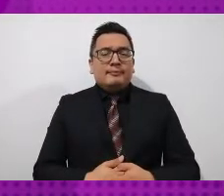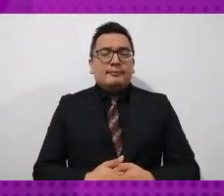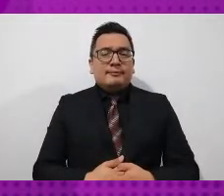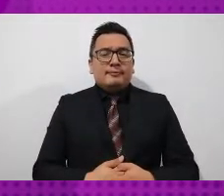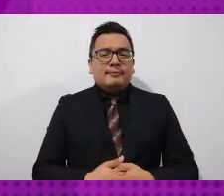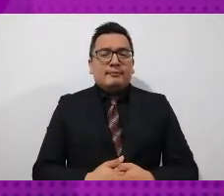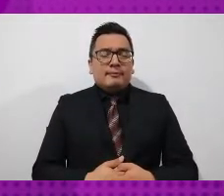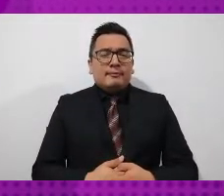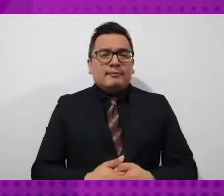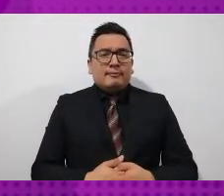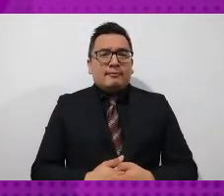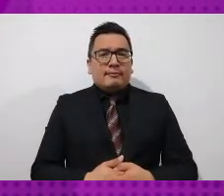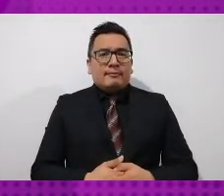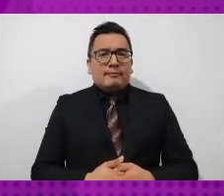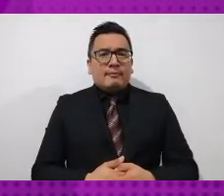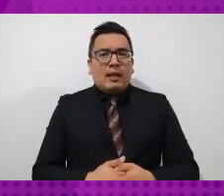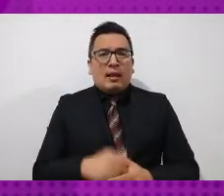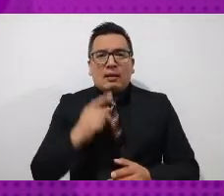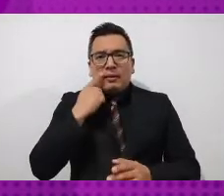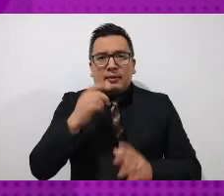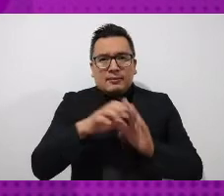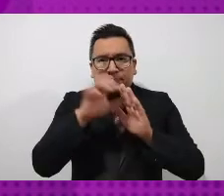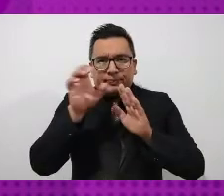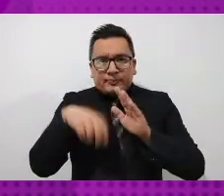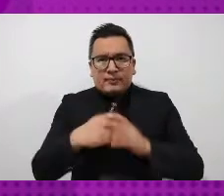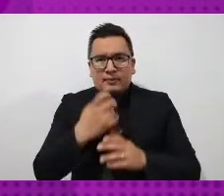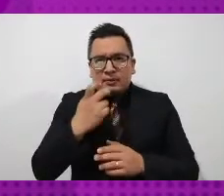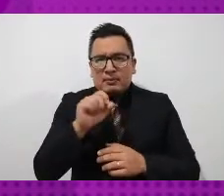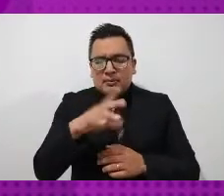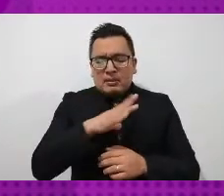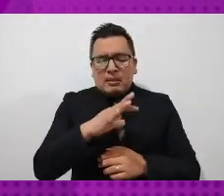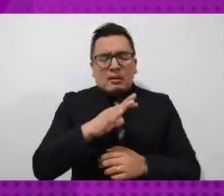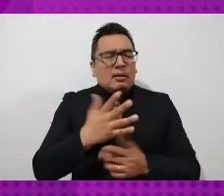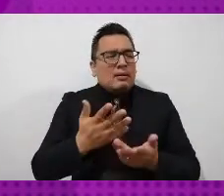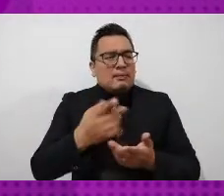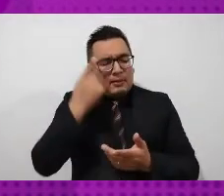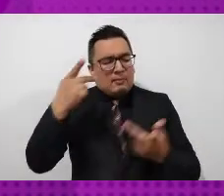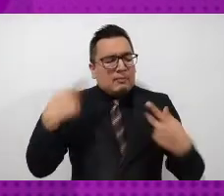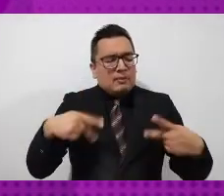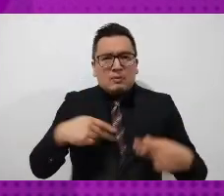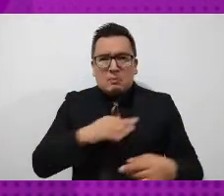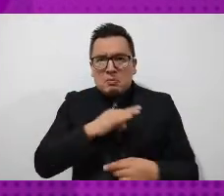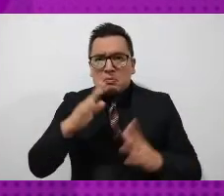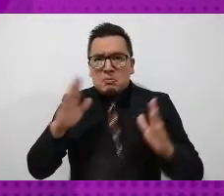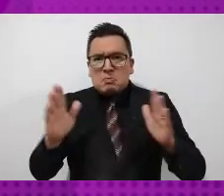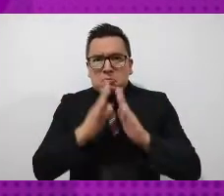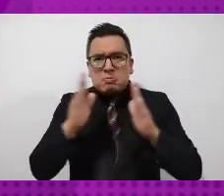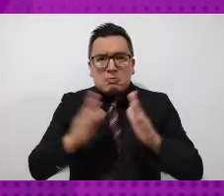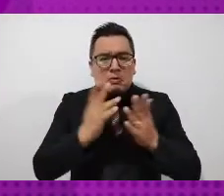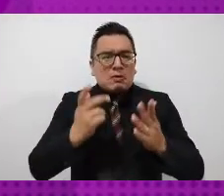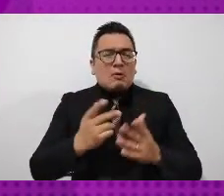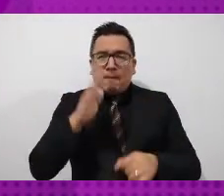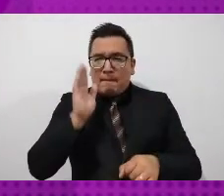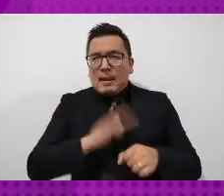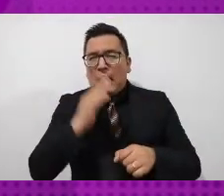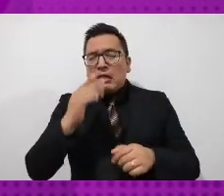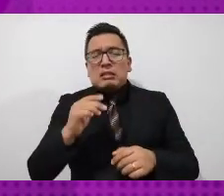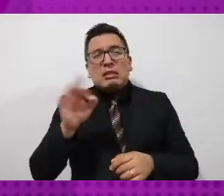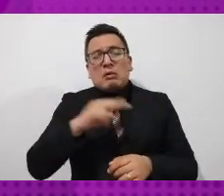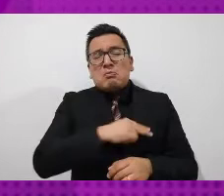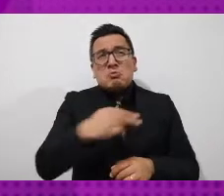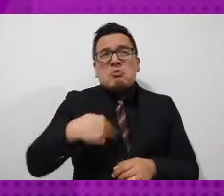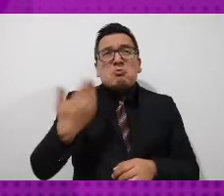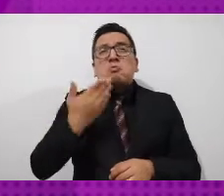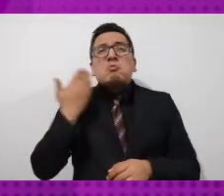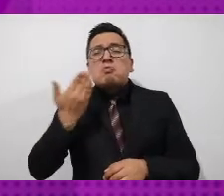Sí, consejero. Y por ejemplo, esto fomenta también la participación de la ciudadanía de una forma en la que no estamos acostumbrados.